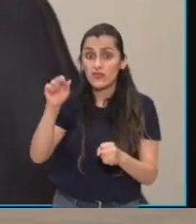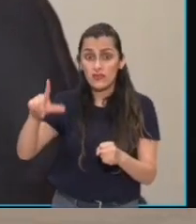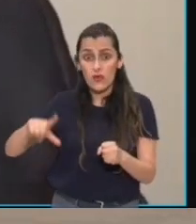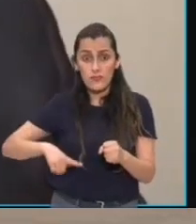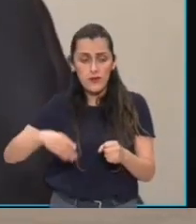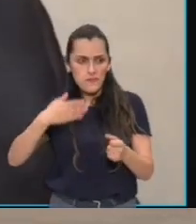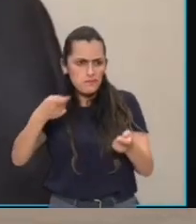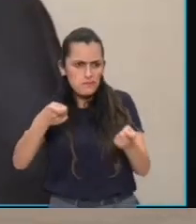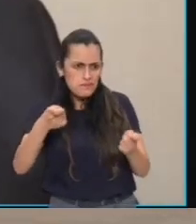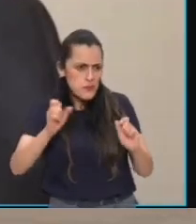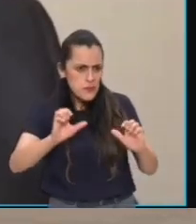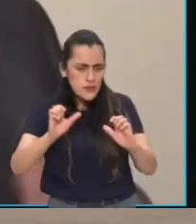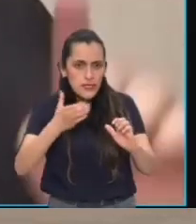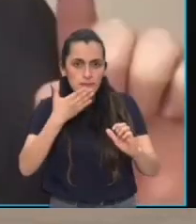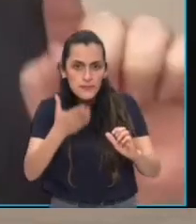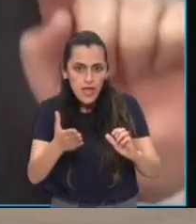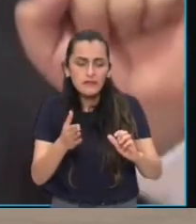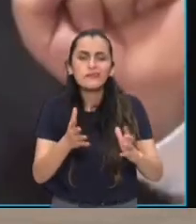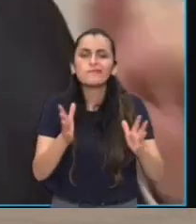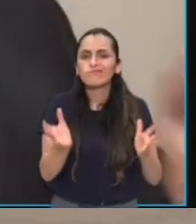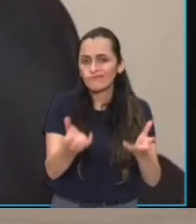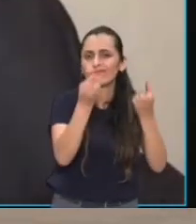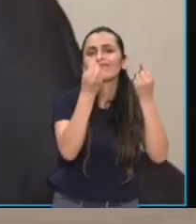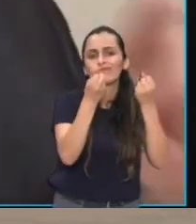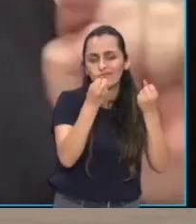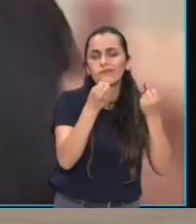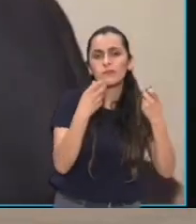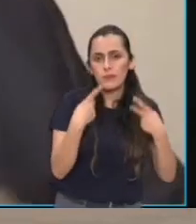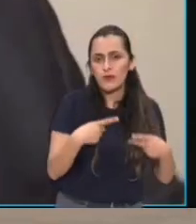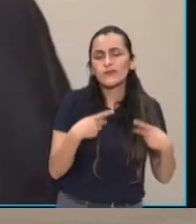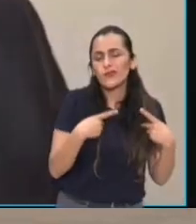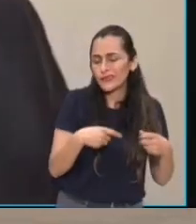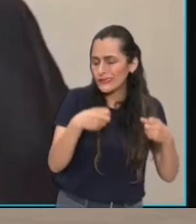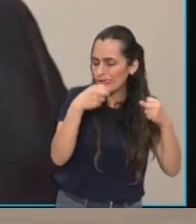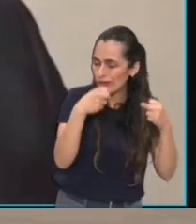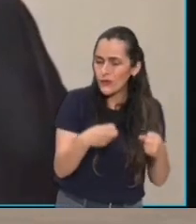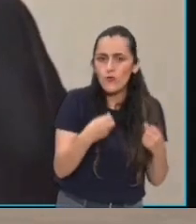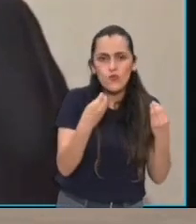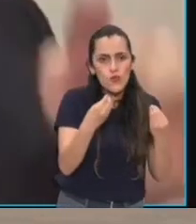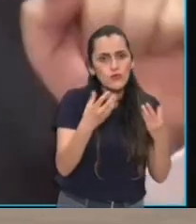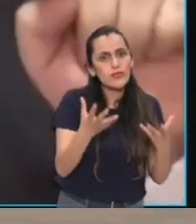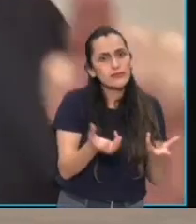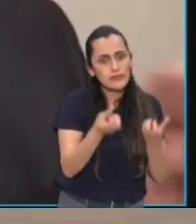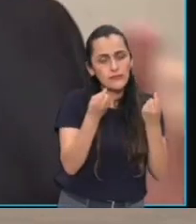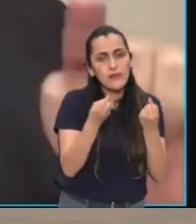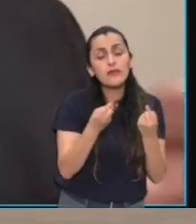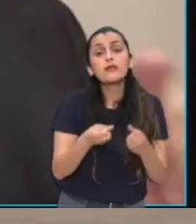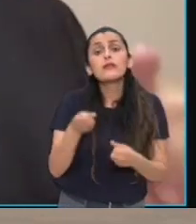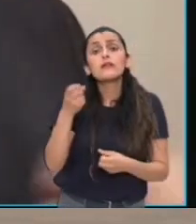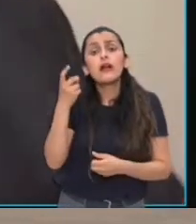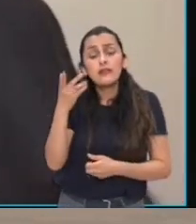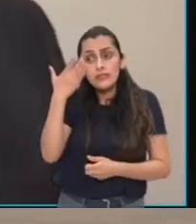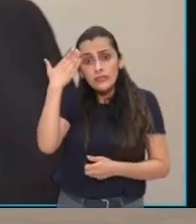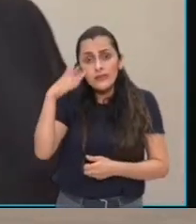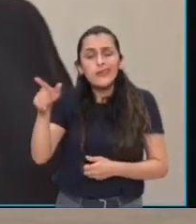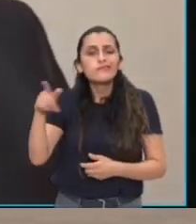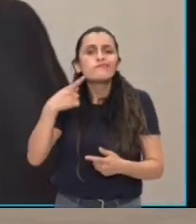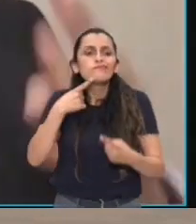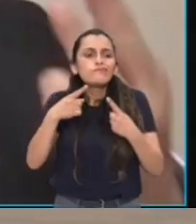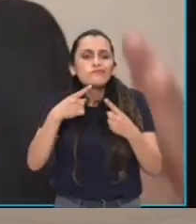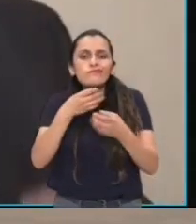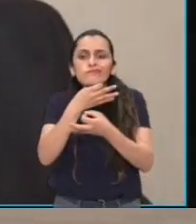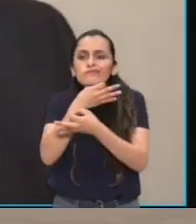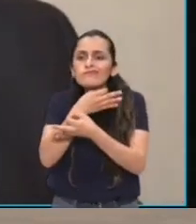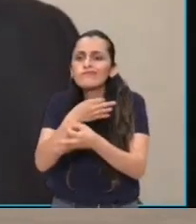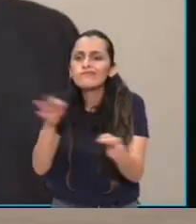Y enfocó su problema en haber ignorado al Consejo de Salubridad General, haber comunicado mal a la